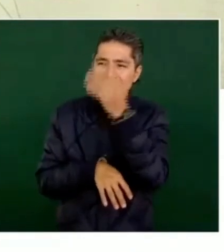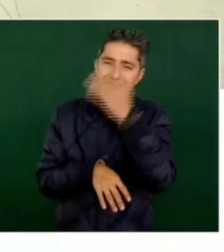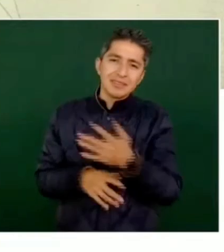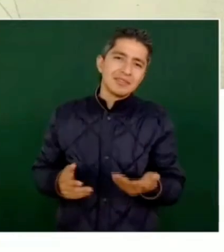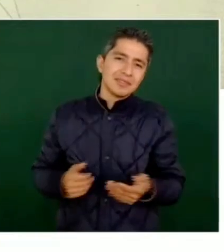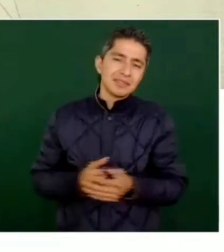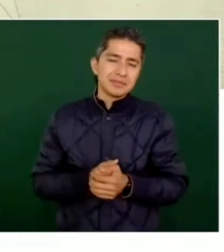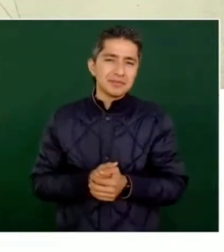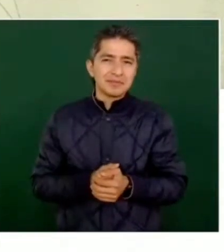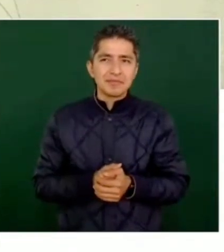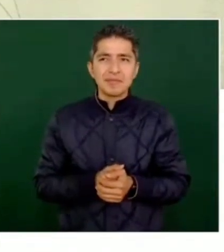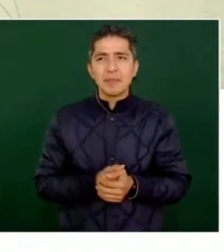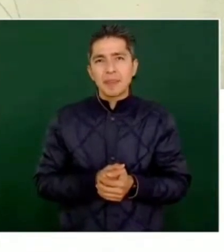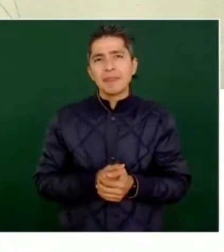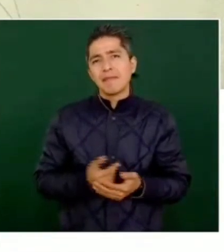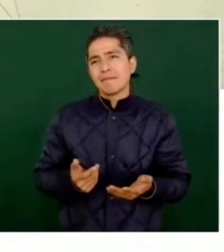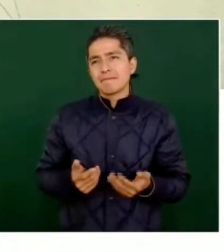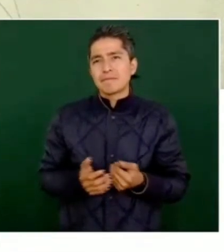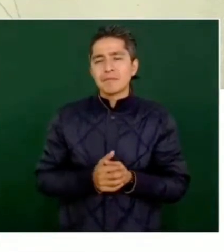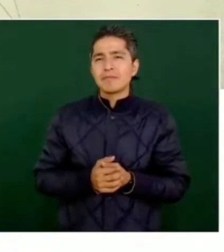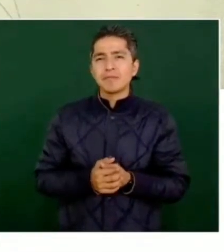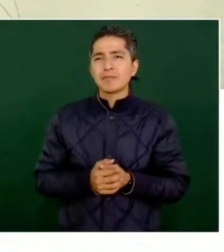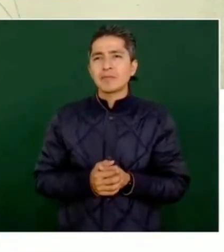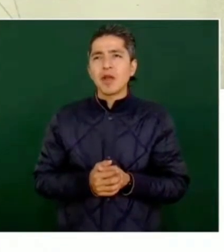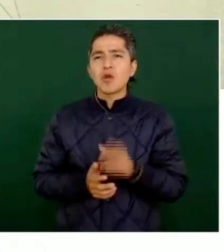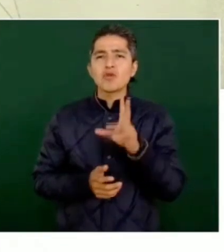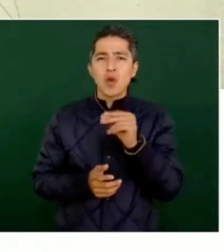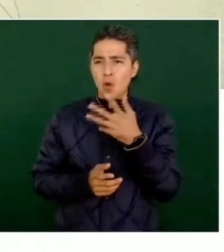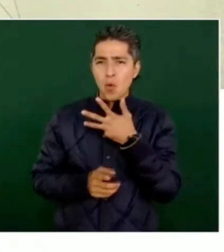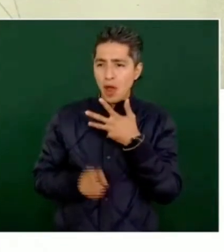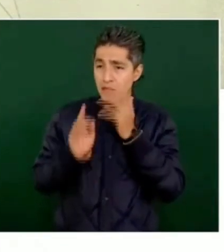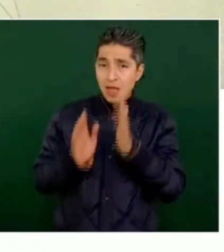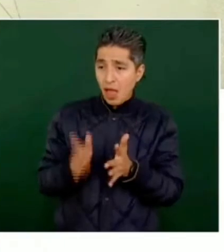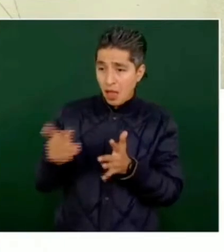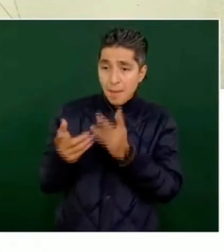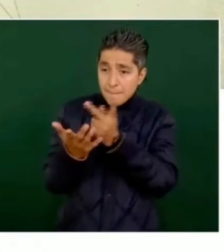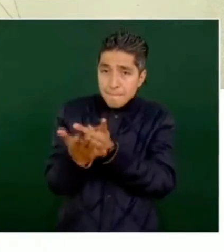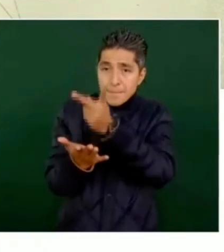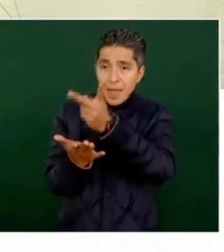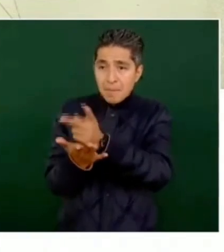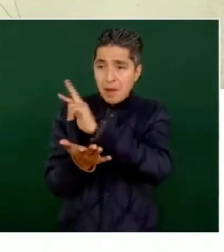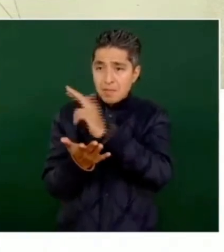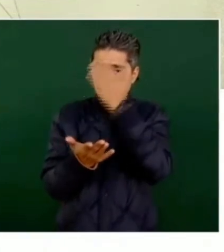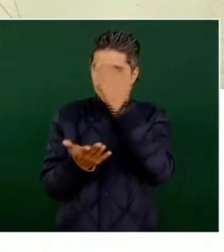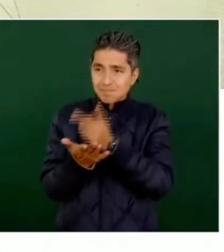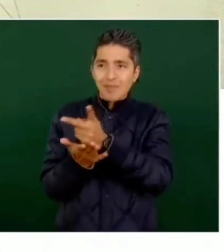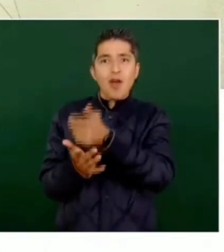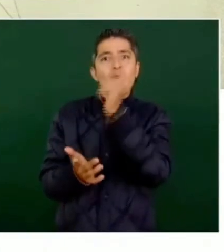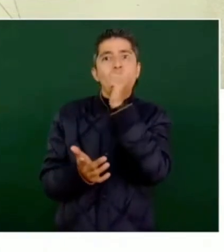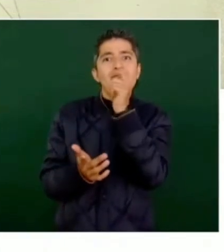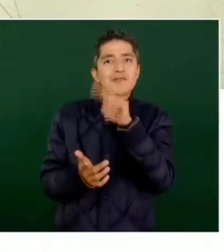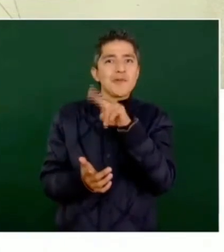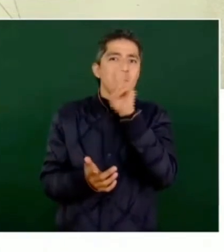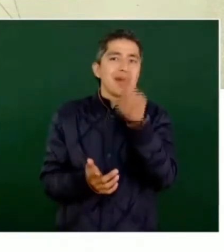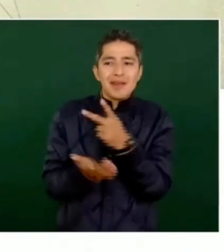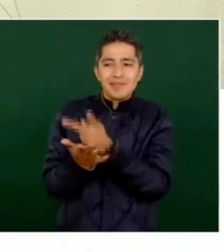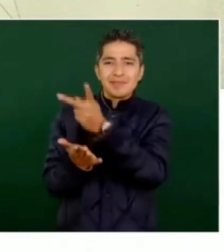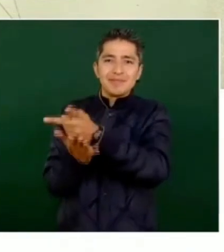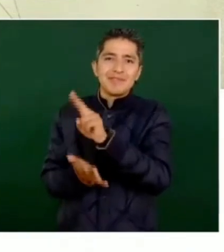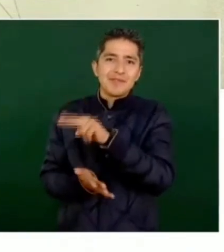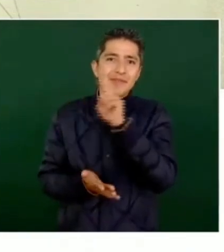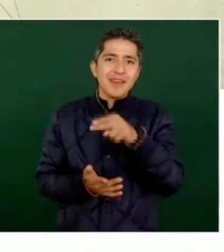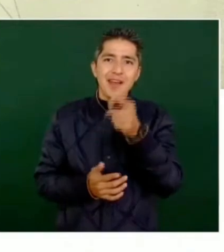y no tienen ese premio Nobel, y ojalá y nunca se los den. O